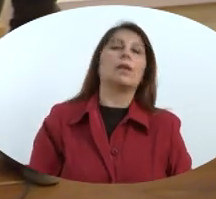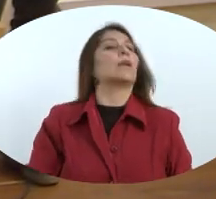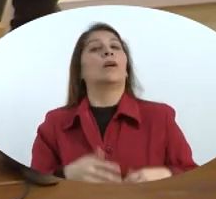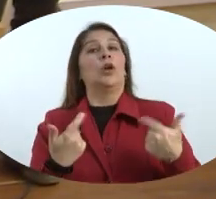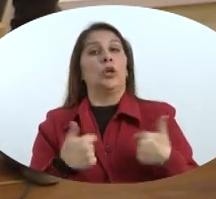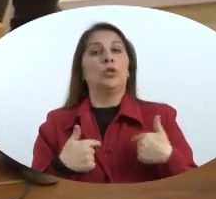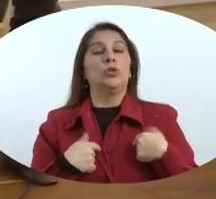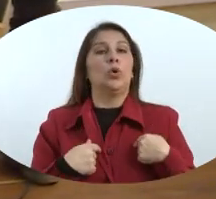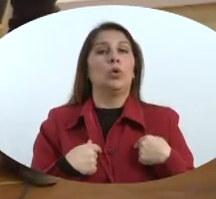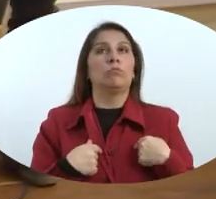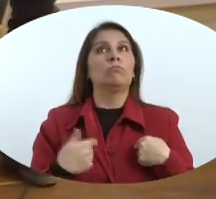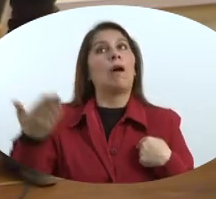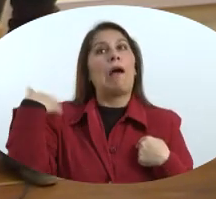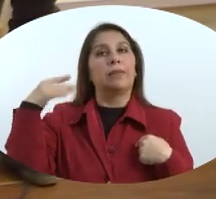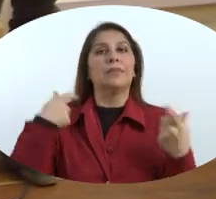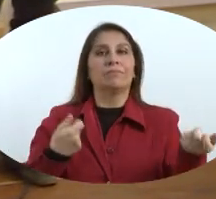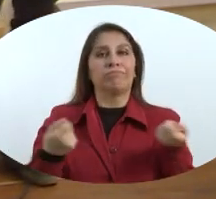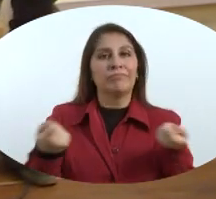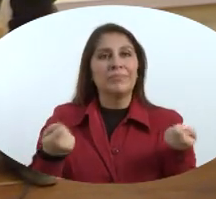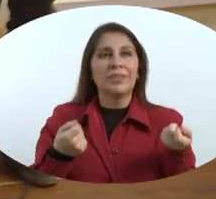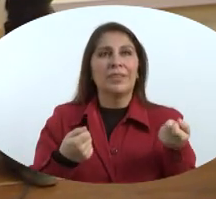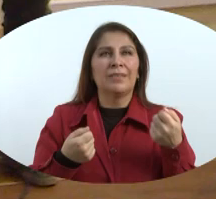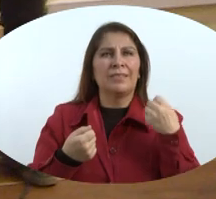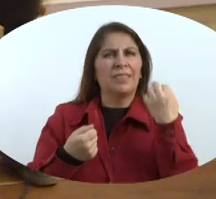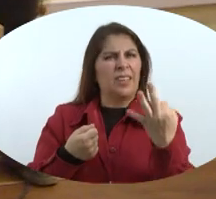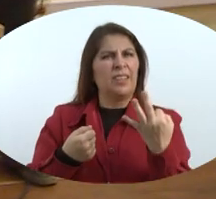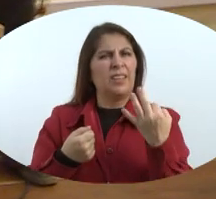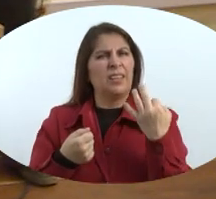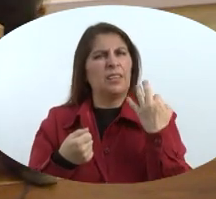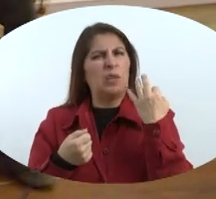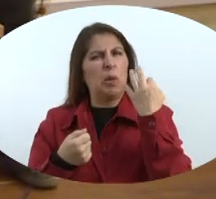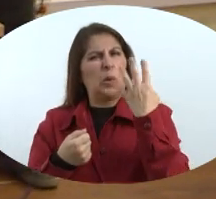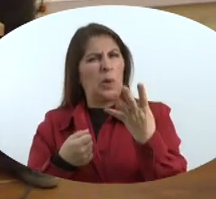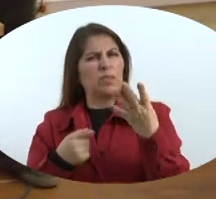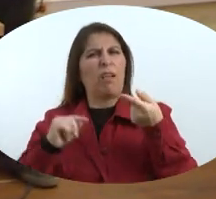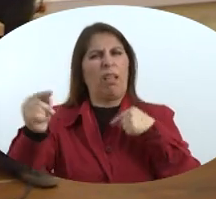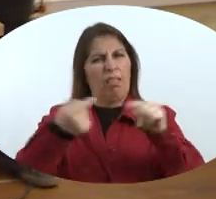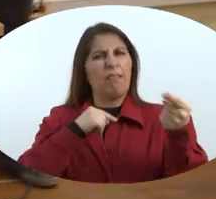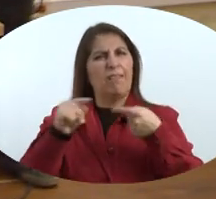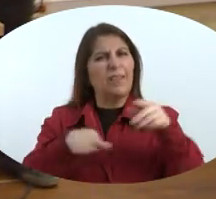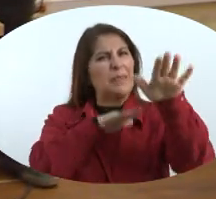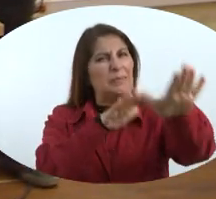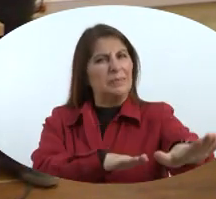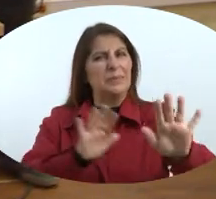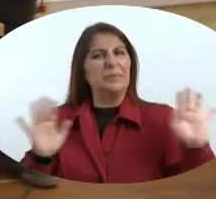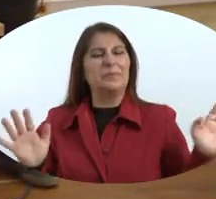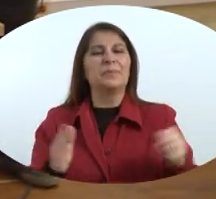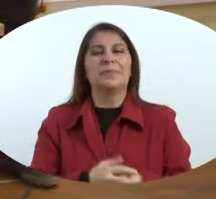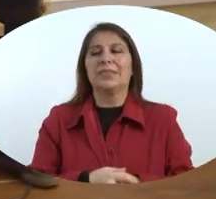esta vez yo he moderado en los últimos tres o cuatro debates